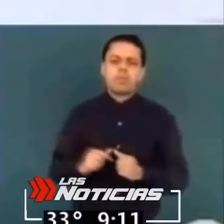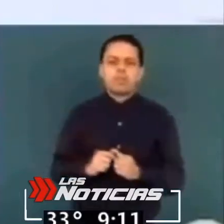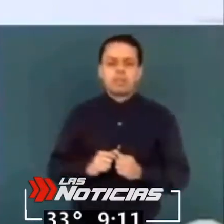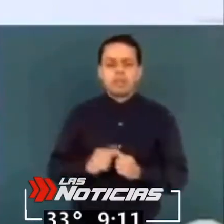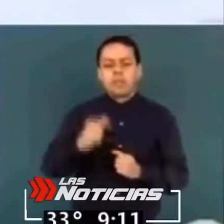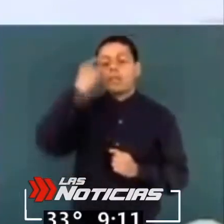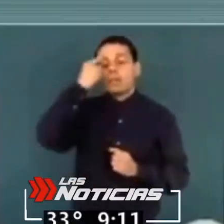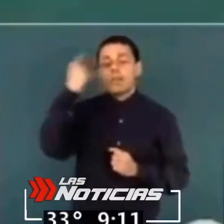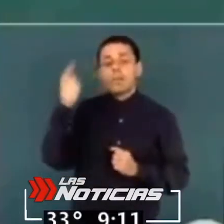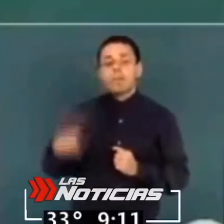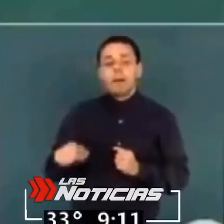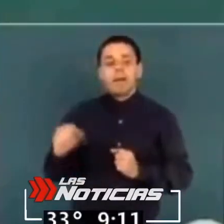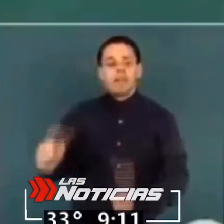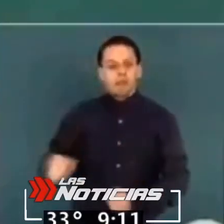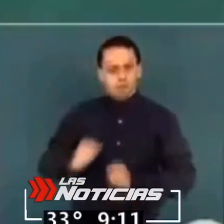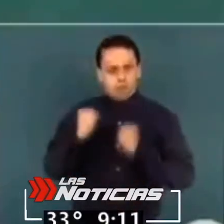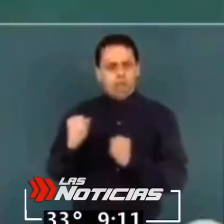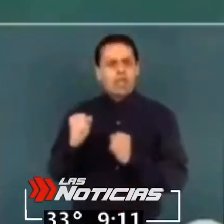fortalecer